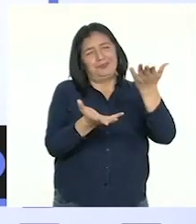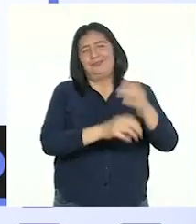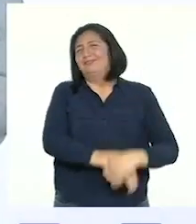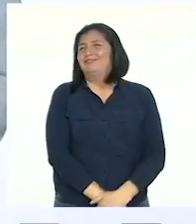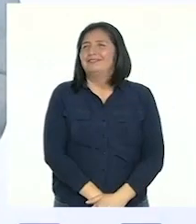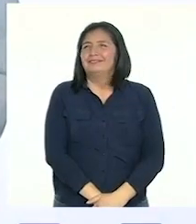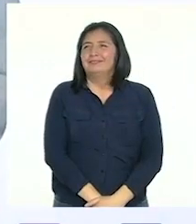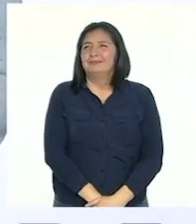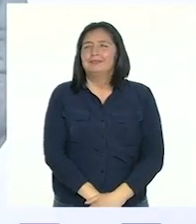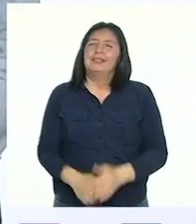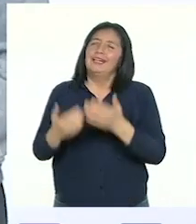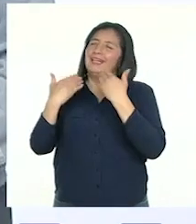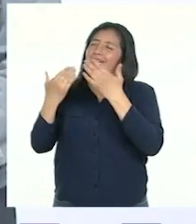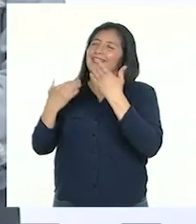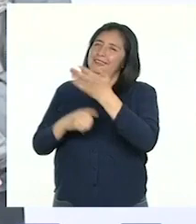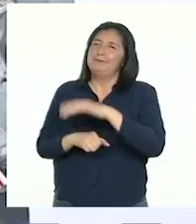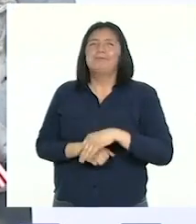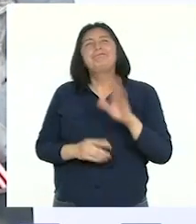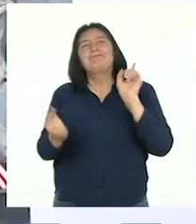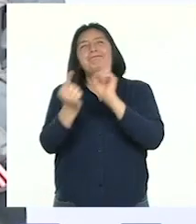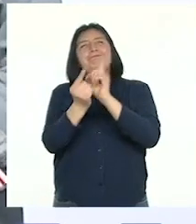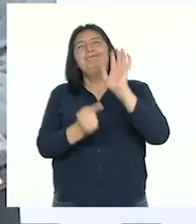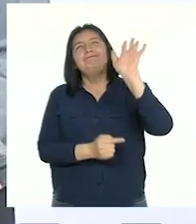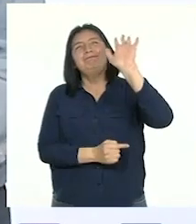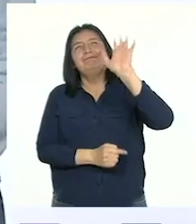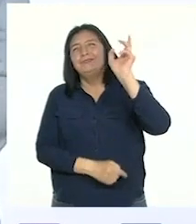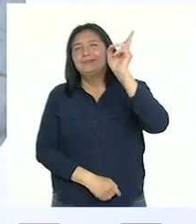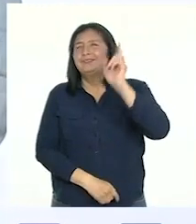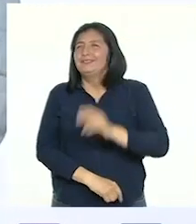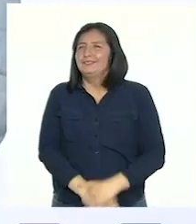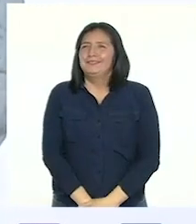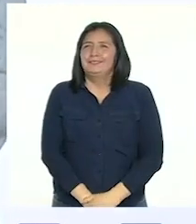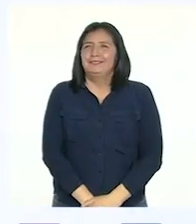sí. Gracias. Hasta pronto, profesor.